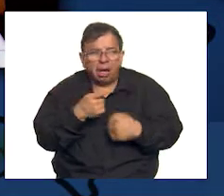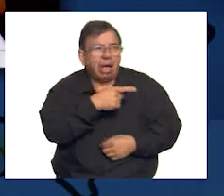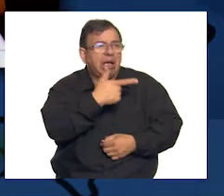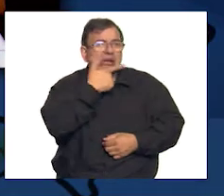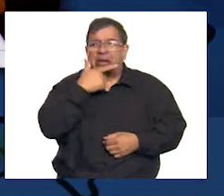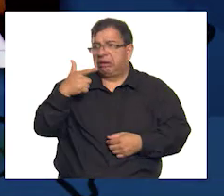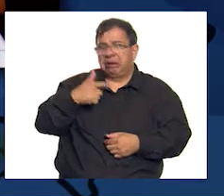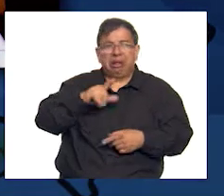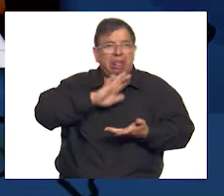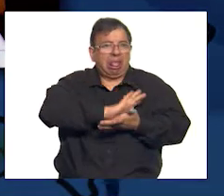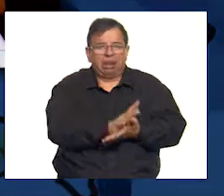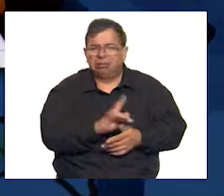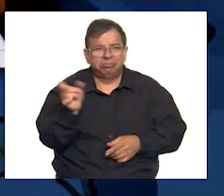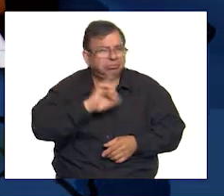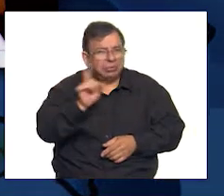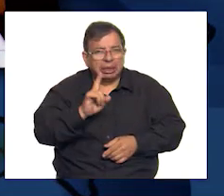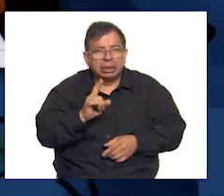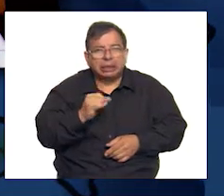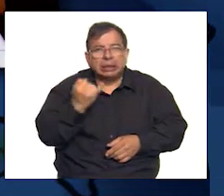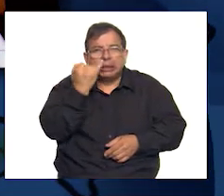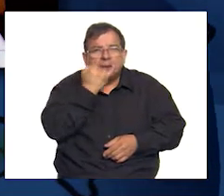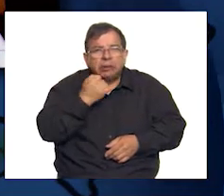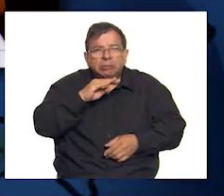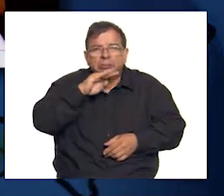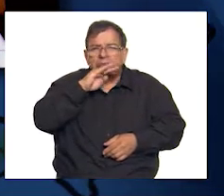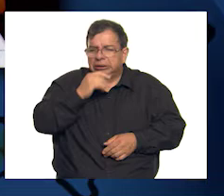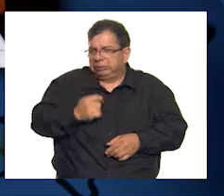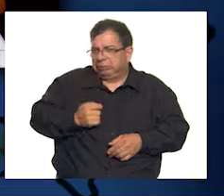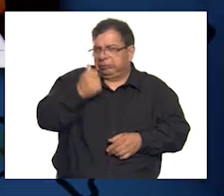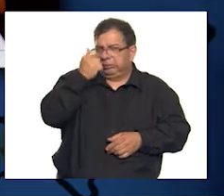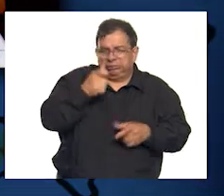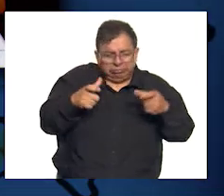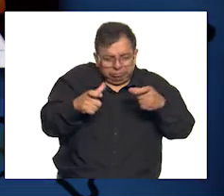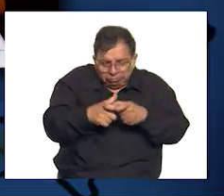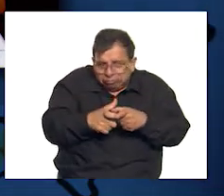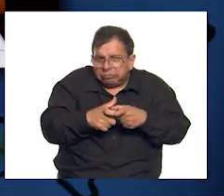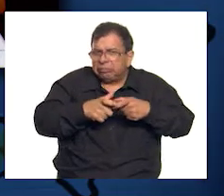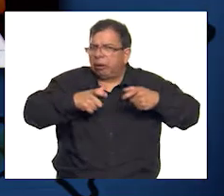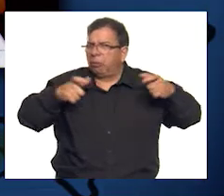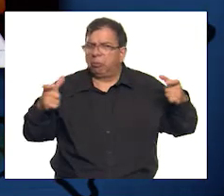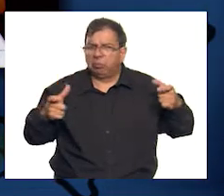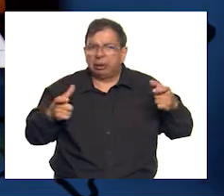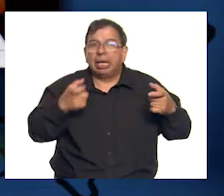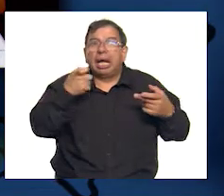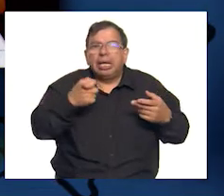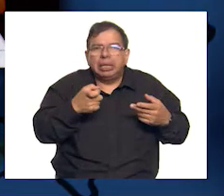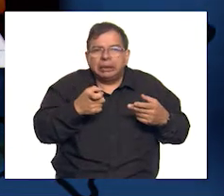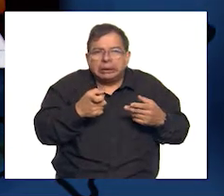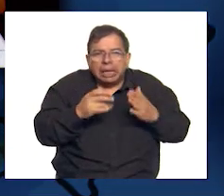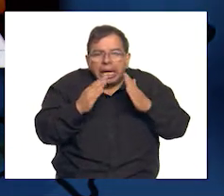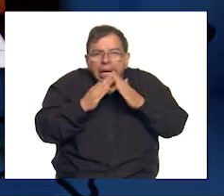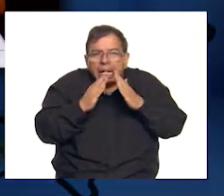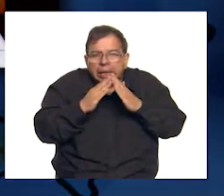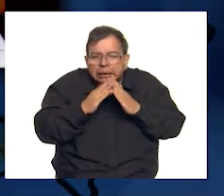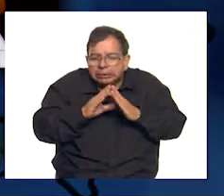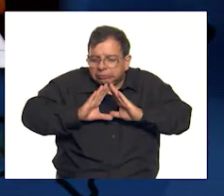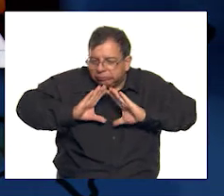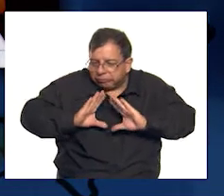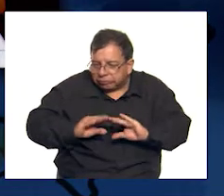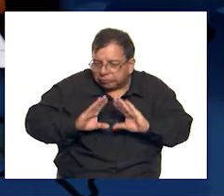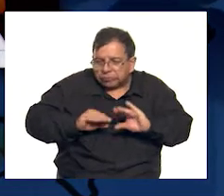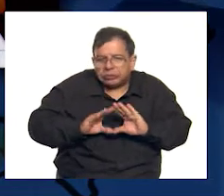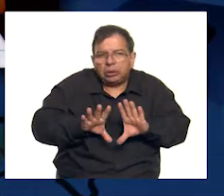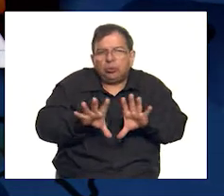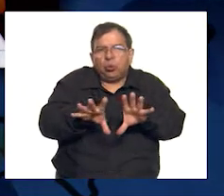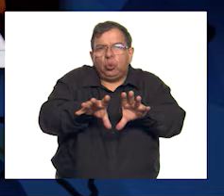discriminarlo por hablarla. La lengua materna, minoritaria o no, es aquella que nos inculcaron en el seno familiar. Con